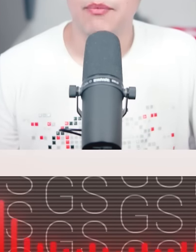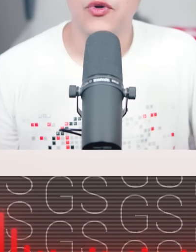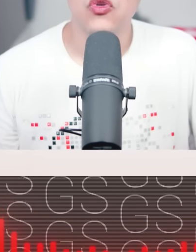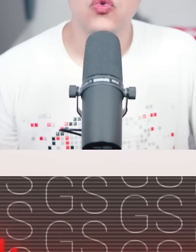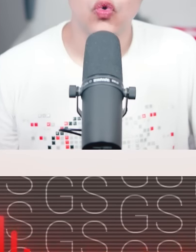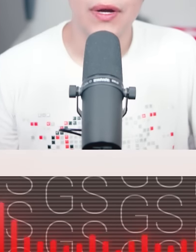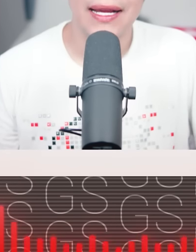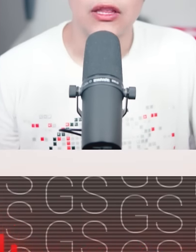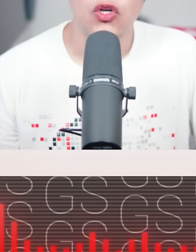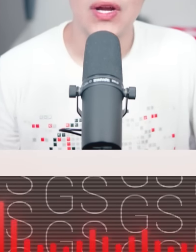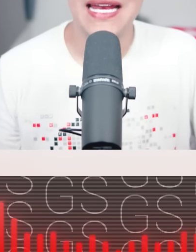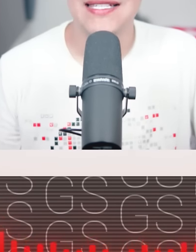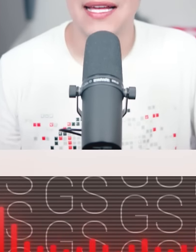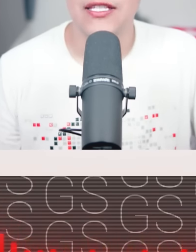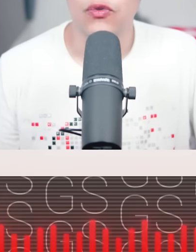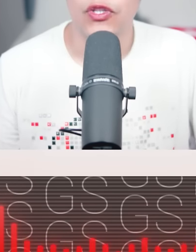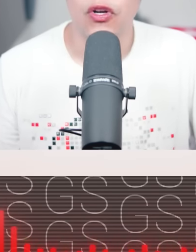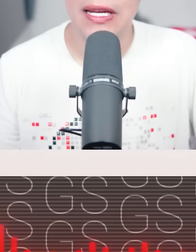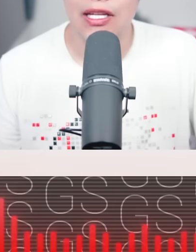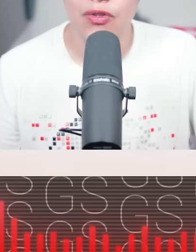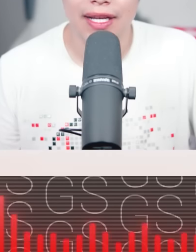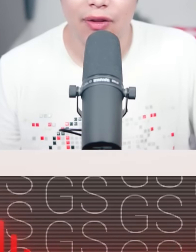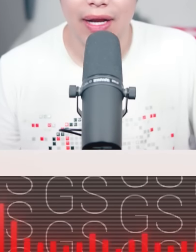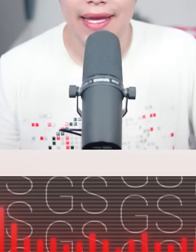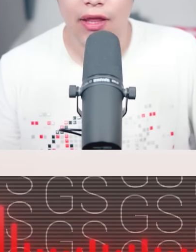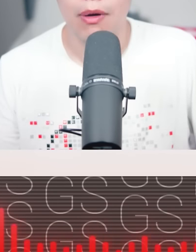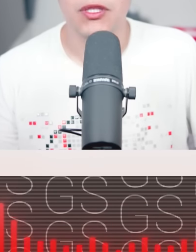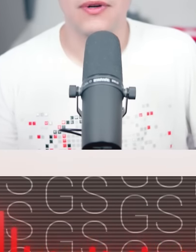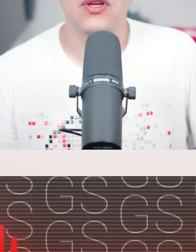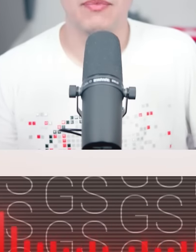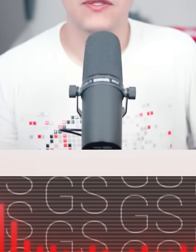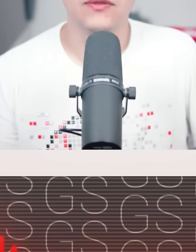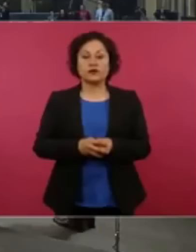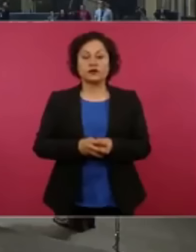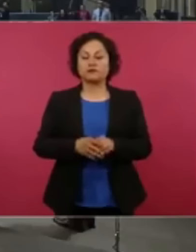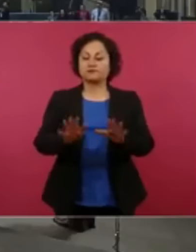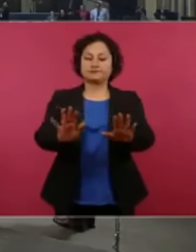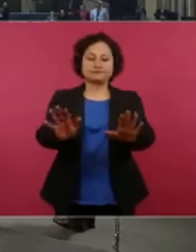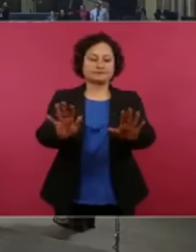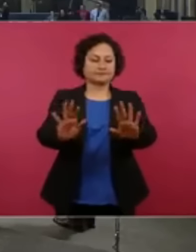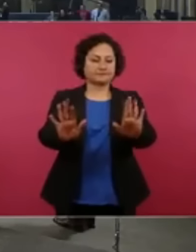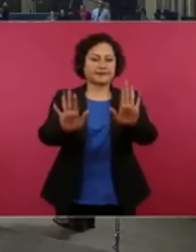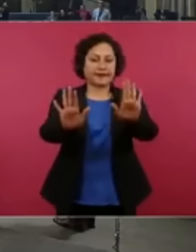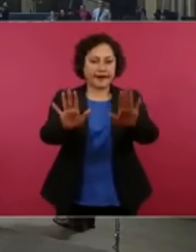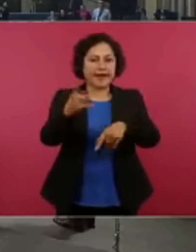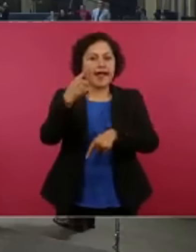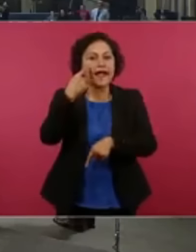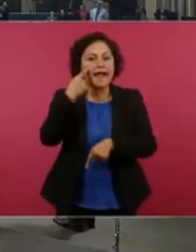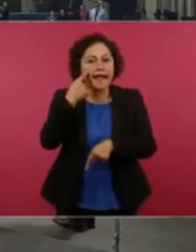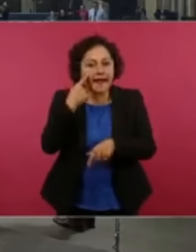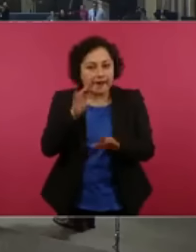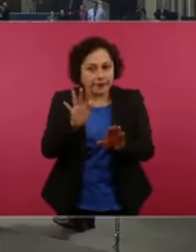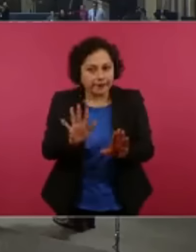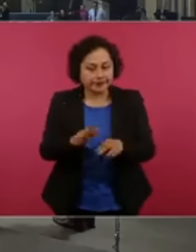también por un youtuber que entró en esta discusión y no se quedó callado. Vamos a ver lo que pasó. Vamos aquí.